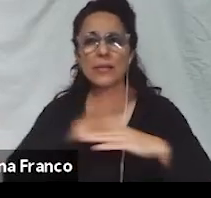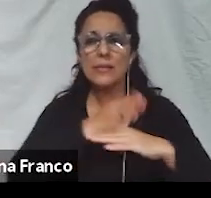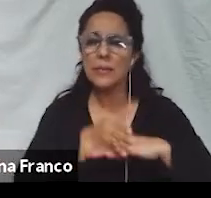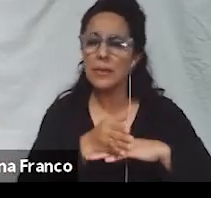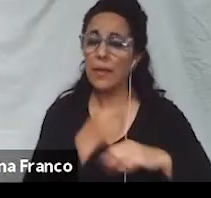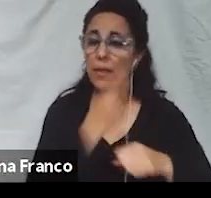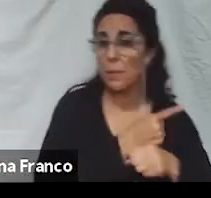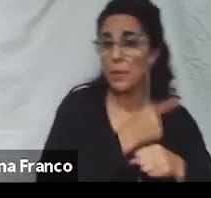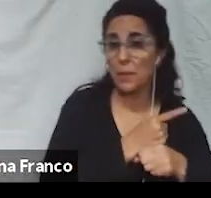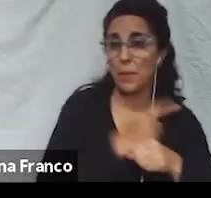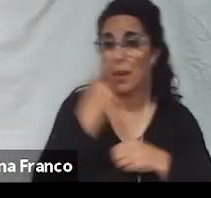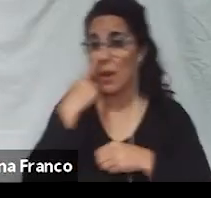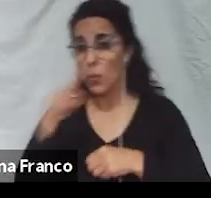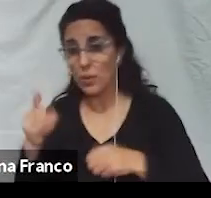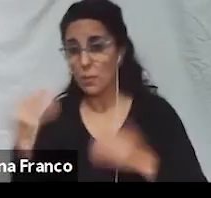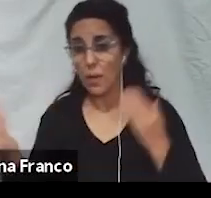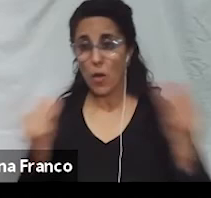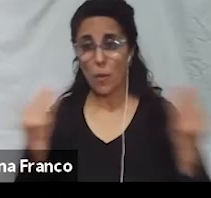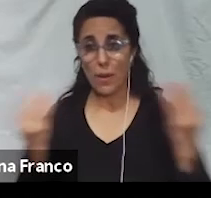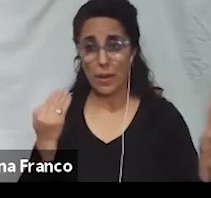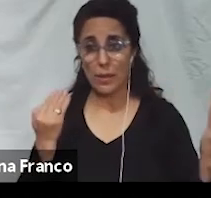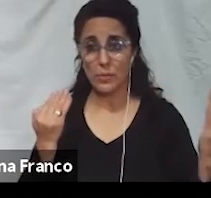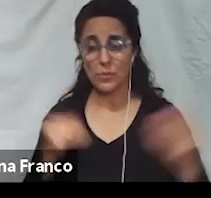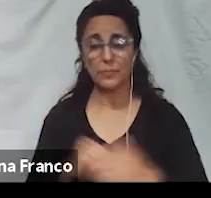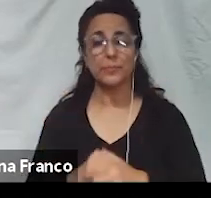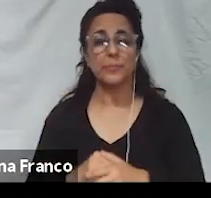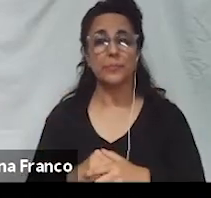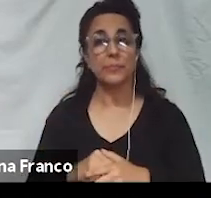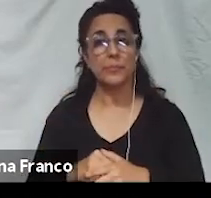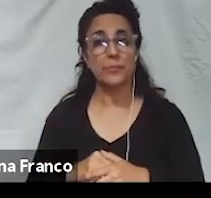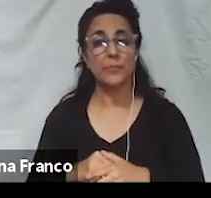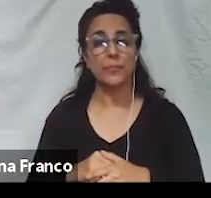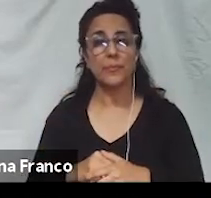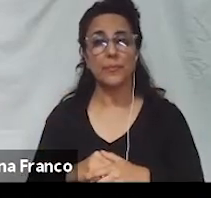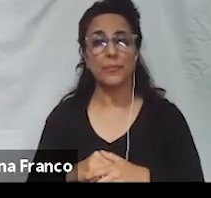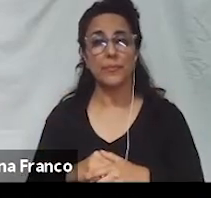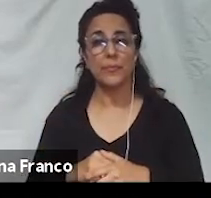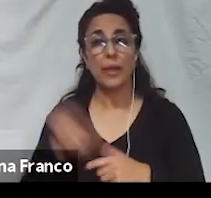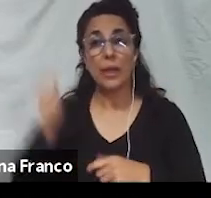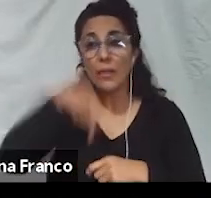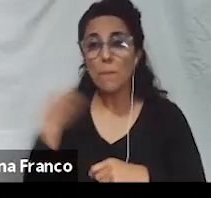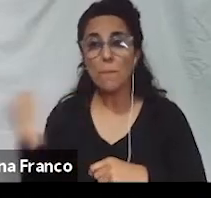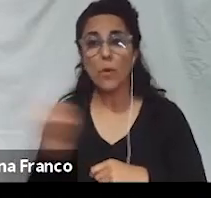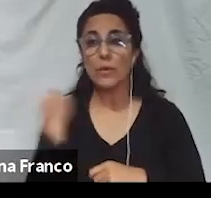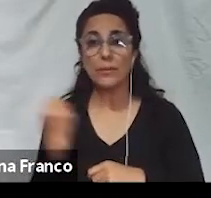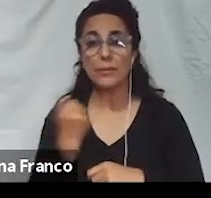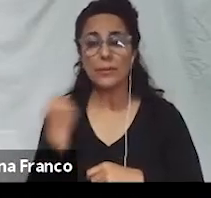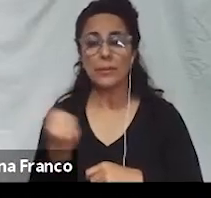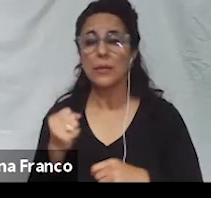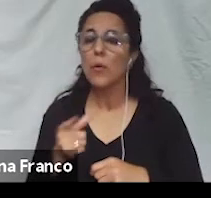de accesibilidad entre unas y otras. Esto es muy importante porque, por ejemplo, en sitios